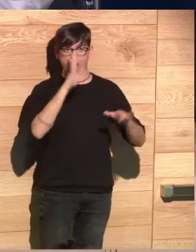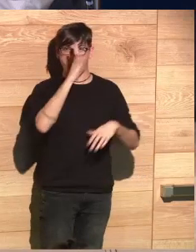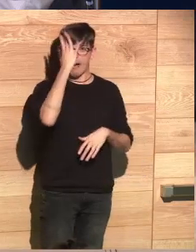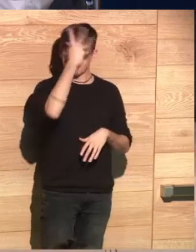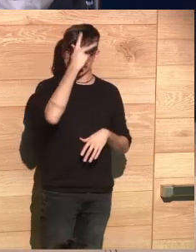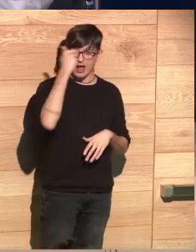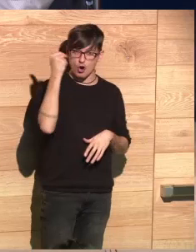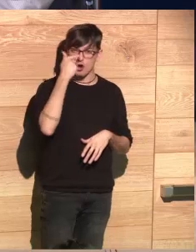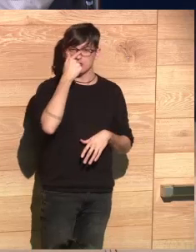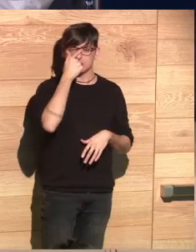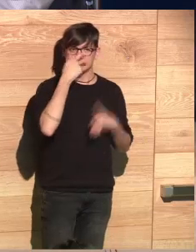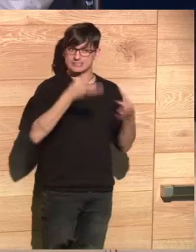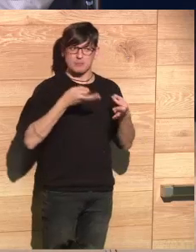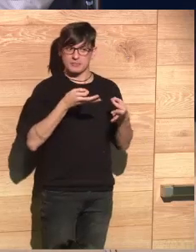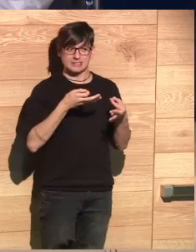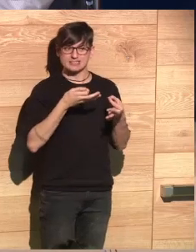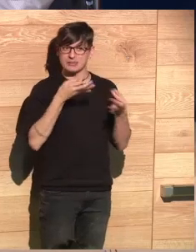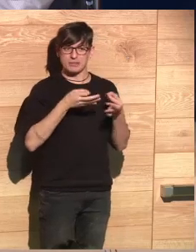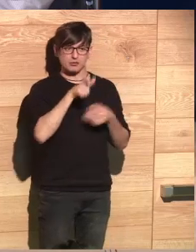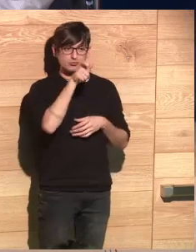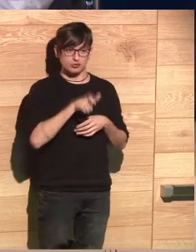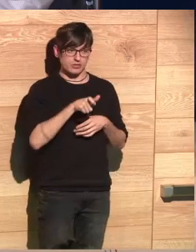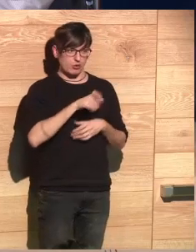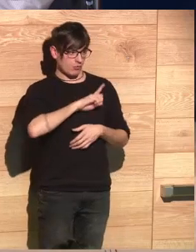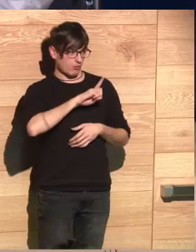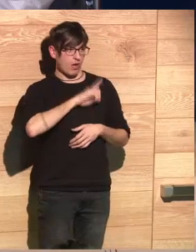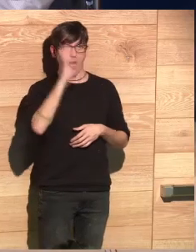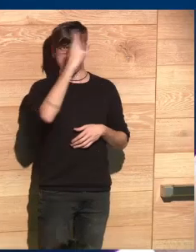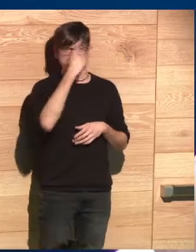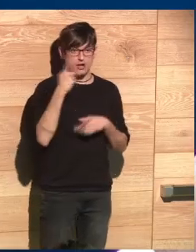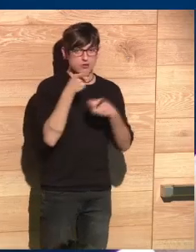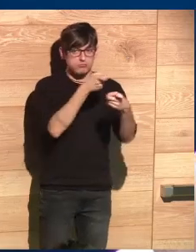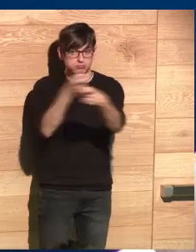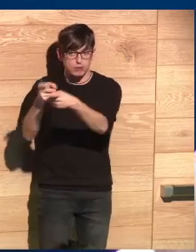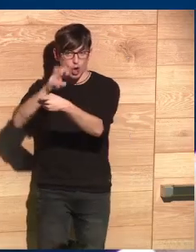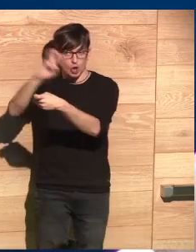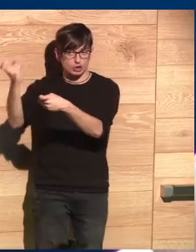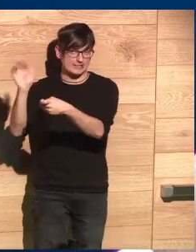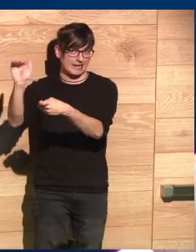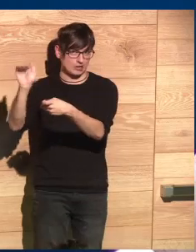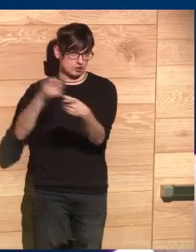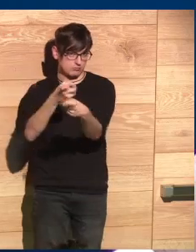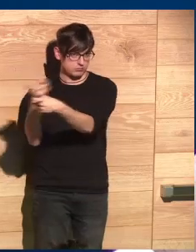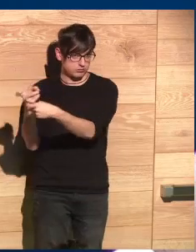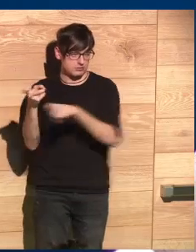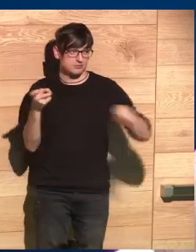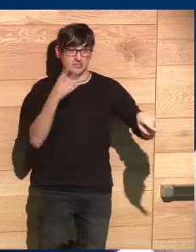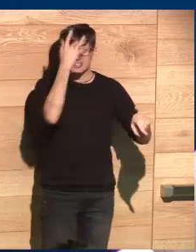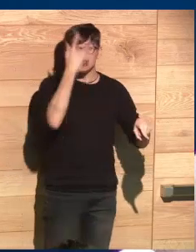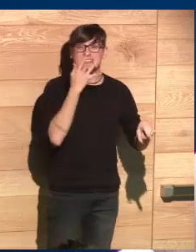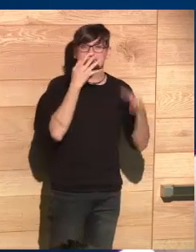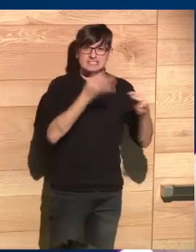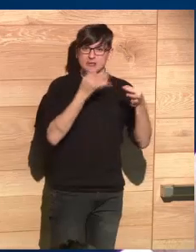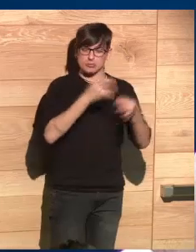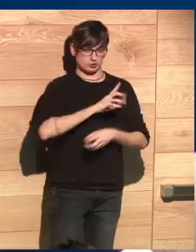mujahidín. Entonces tú siempre eras un soldado del ejército americano disparando a otra gente que eran mujahidines, pero tu avatar siempre era